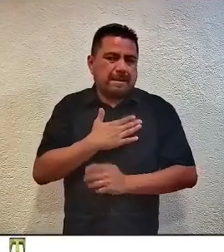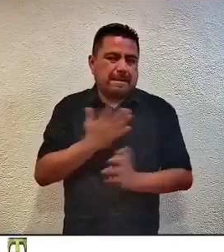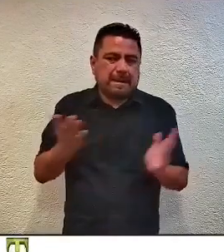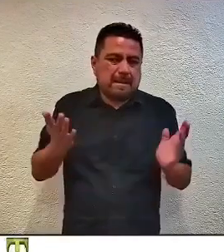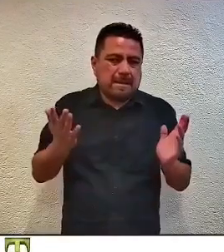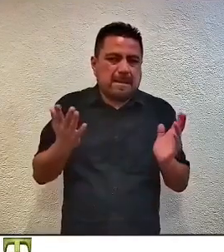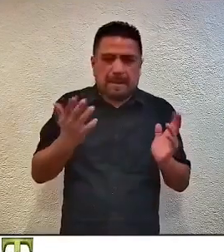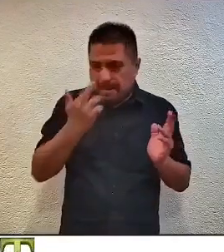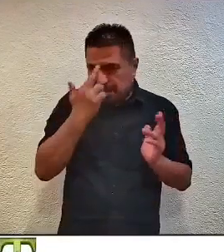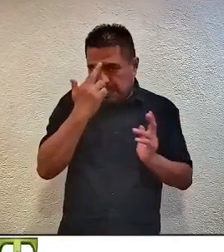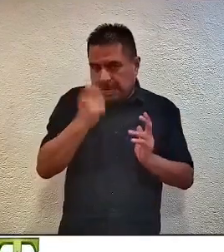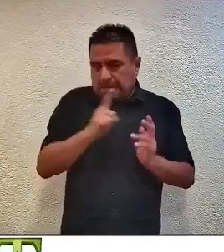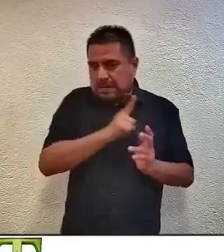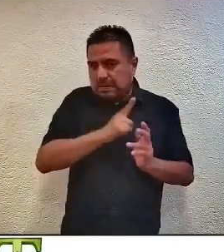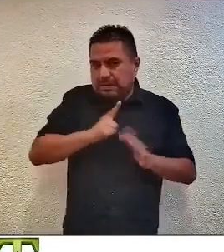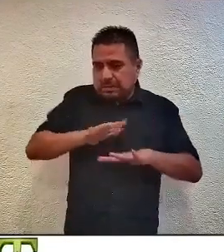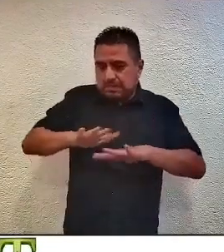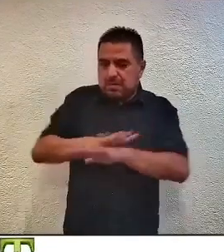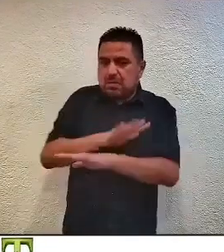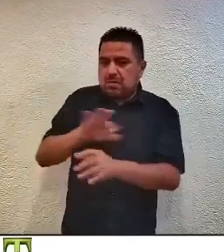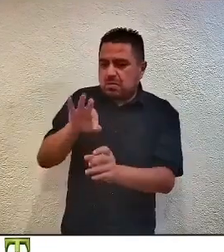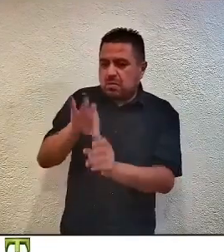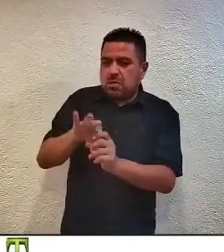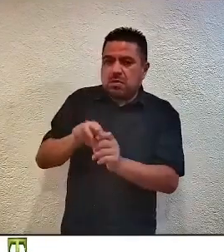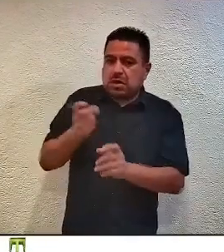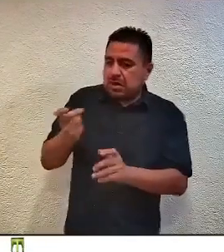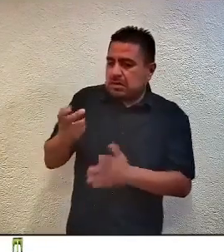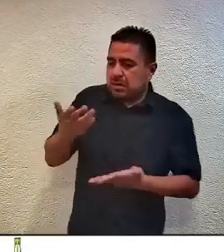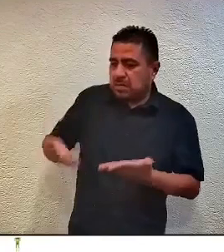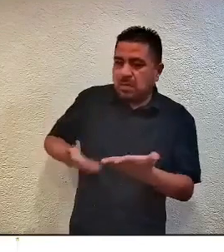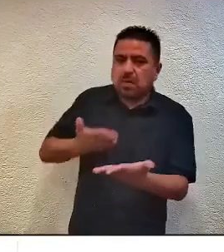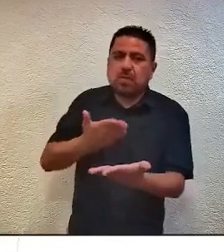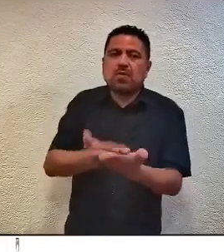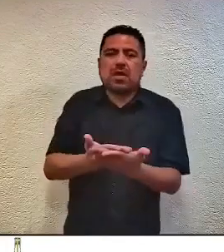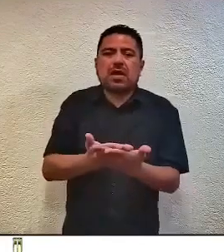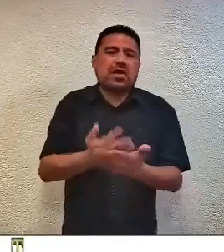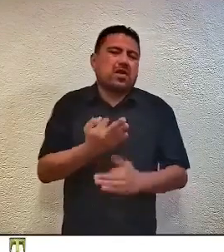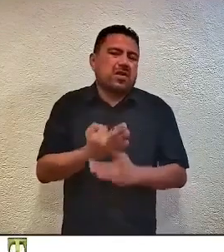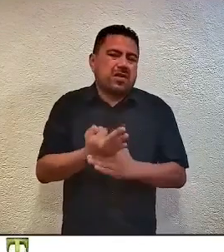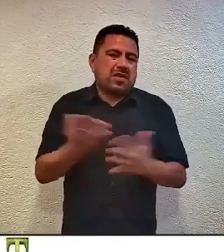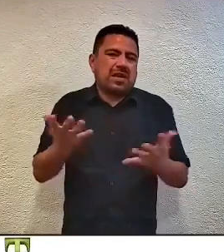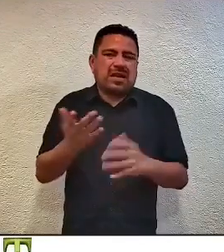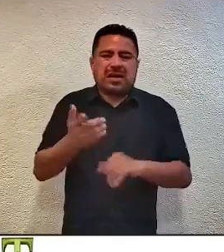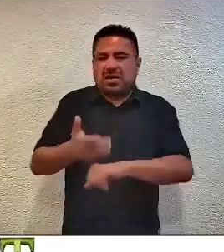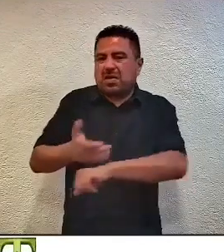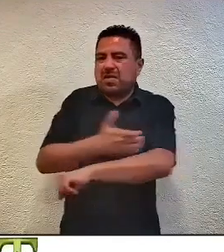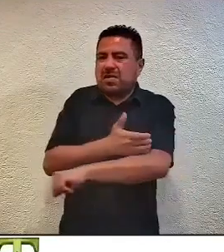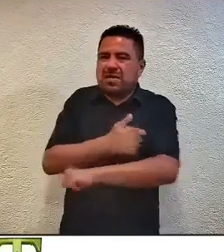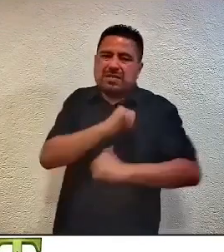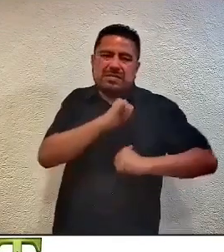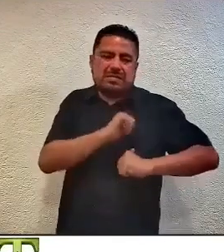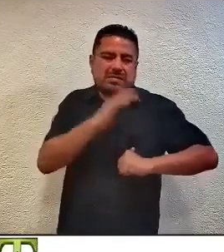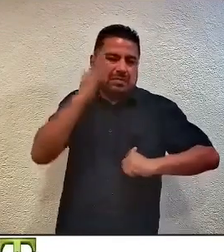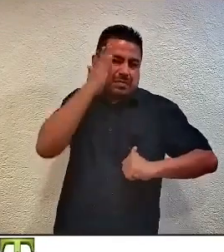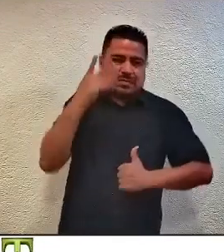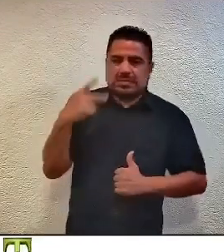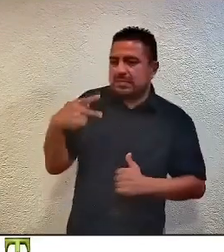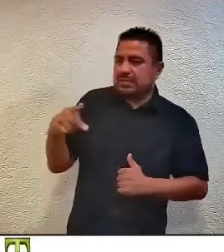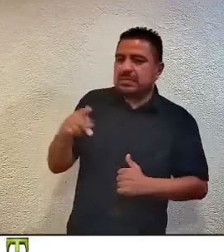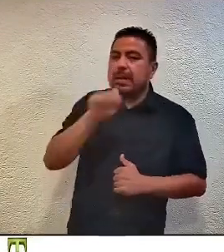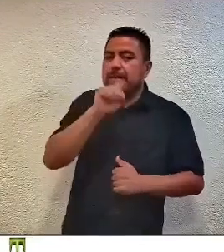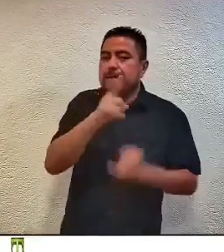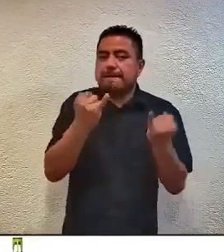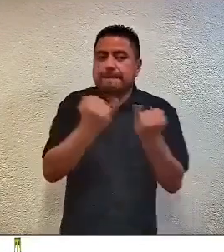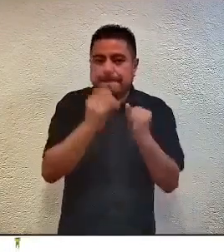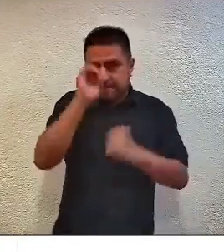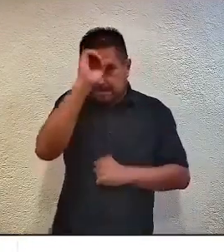de razonar esta propuesta que nos hace la compañera ponente y el de opinar